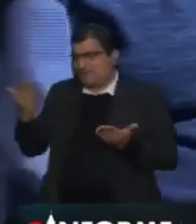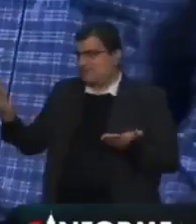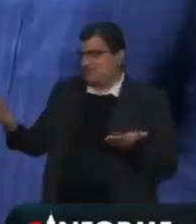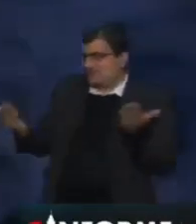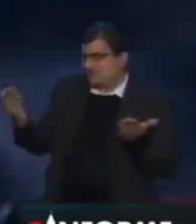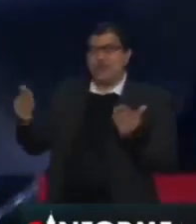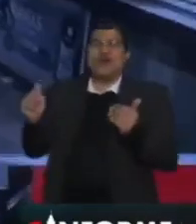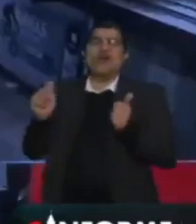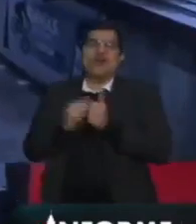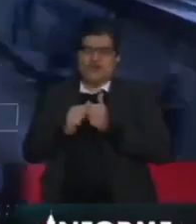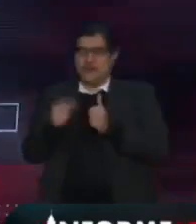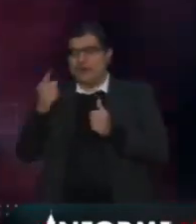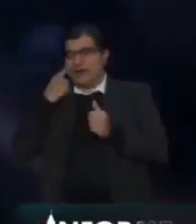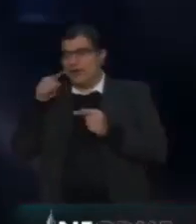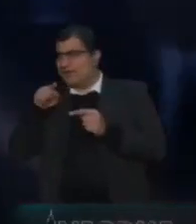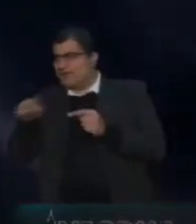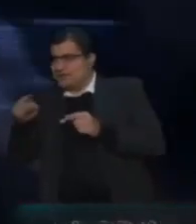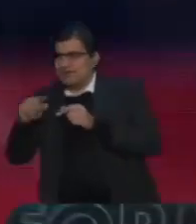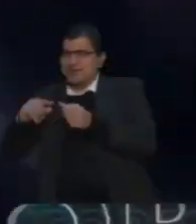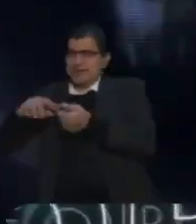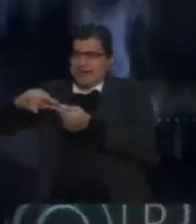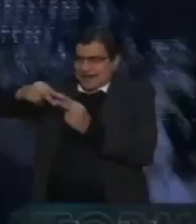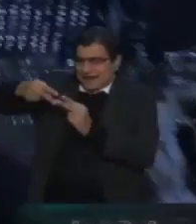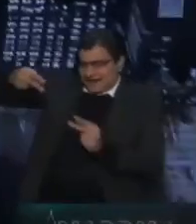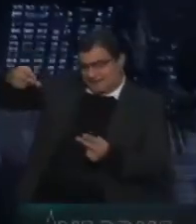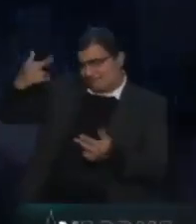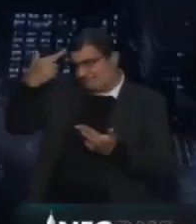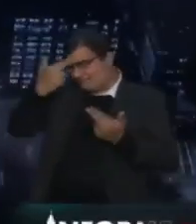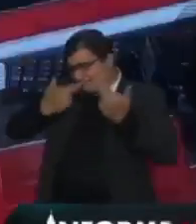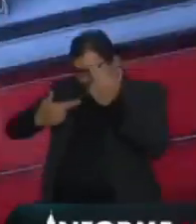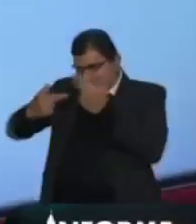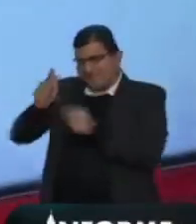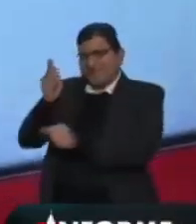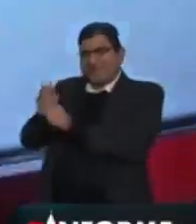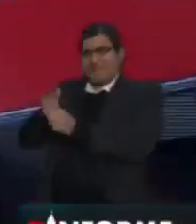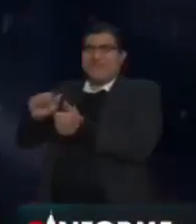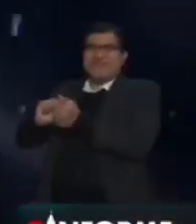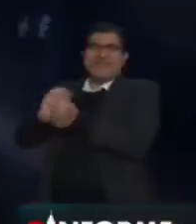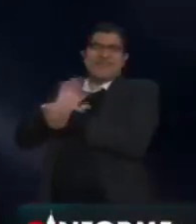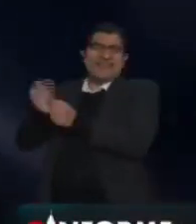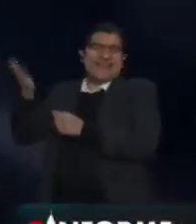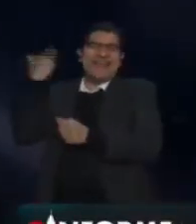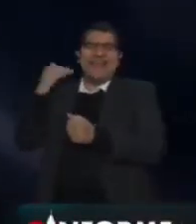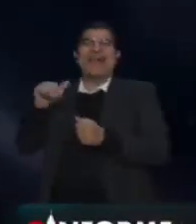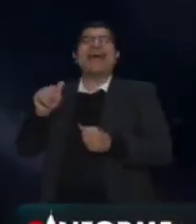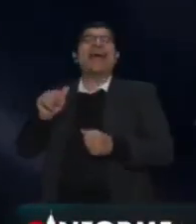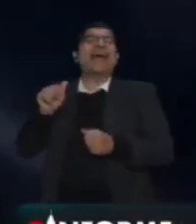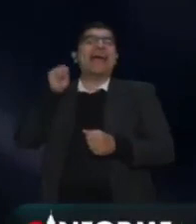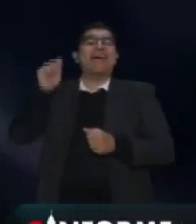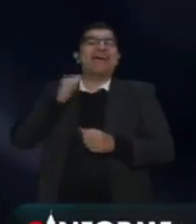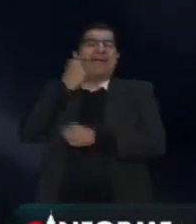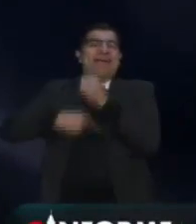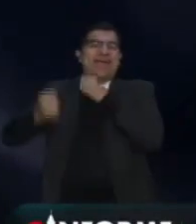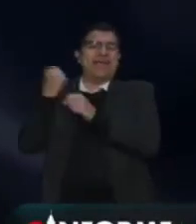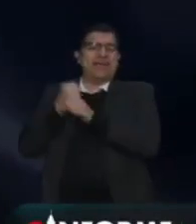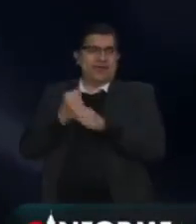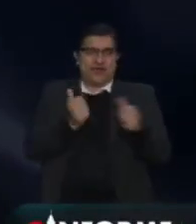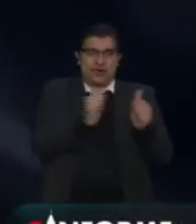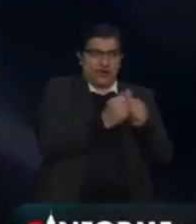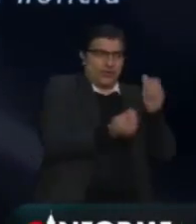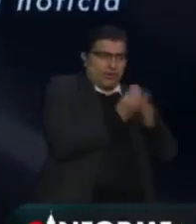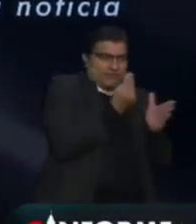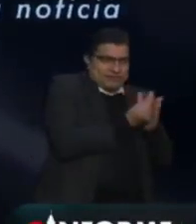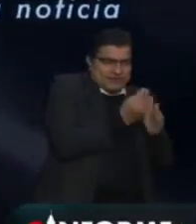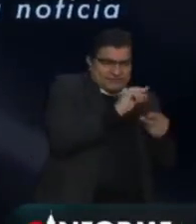comparar con las secuencias genéticas que ya tenemos, que esas están identificadas desde abril del año pasado, y tenemos que comparar con las nuevas